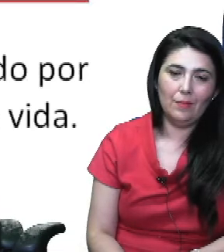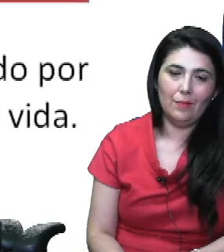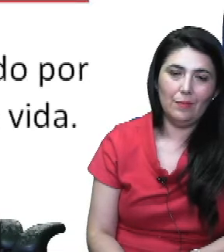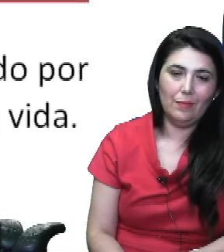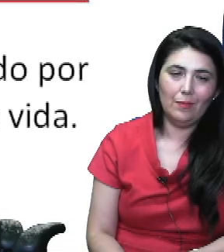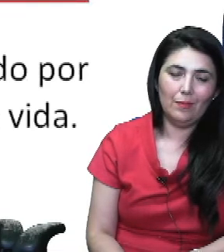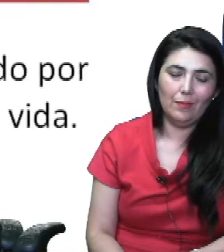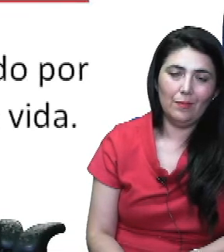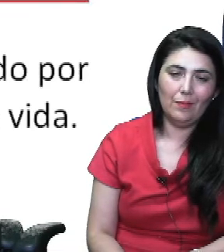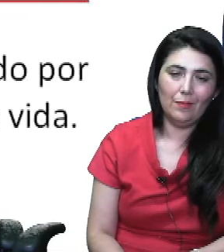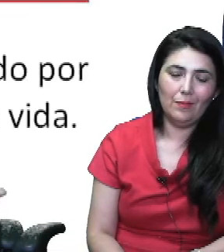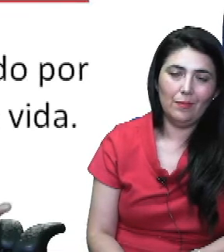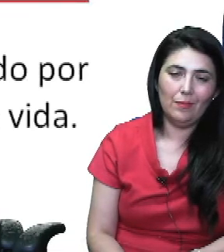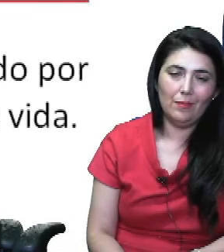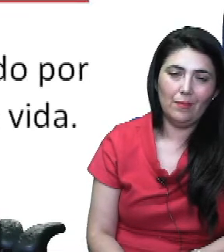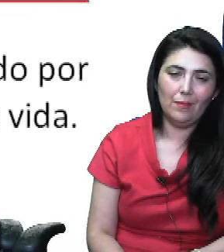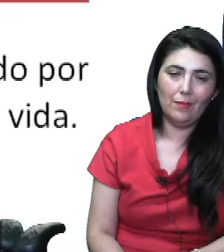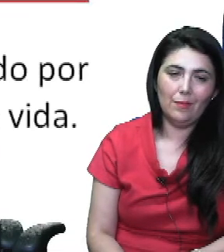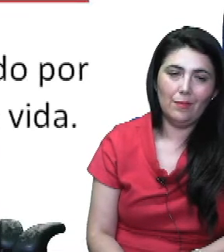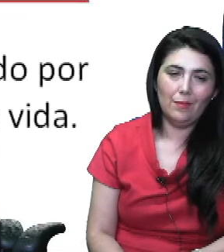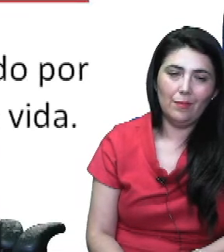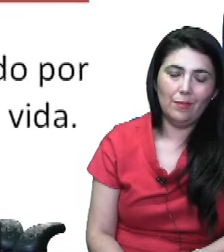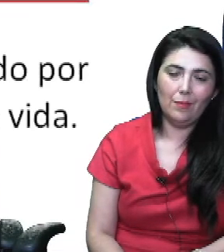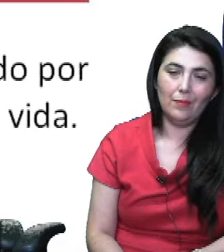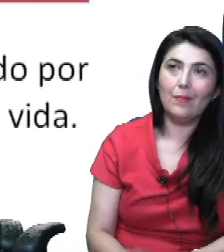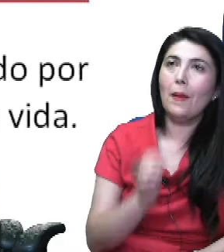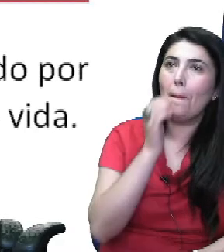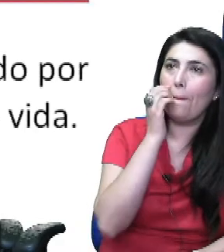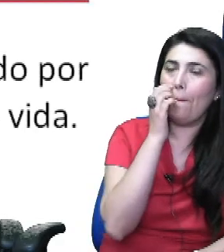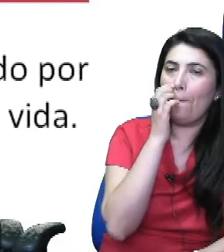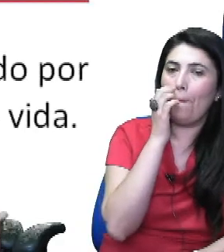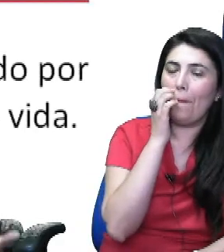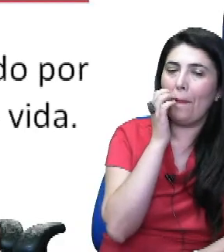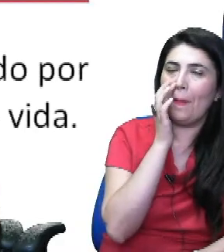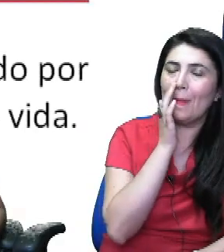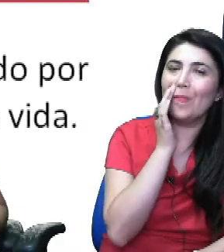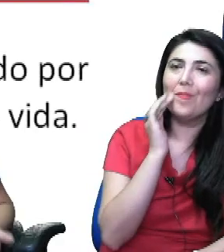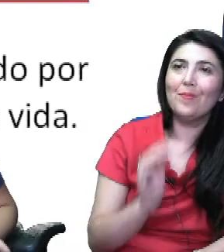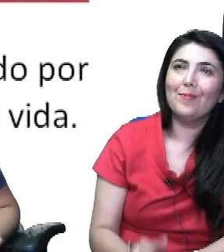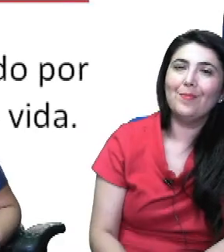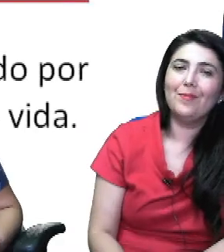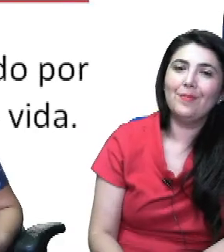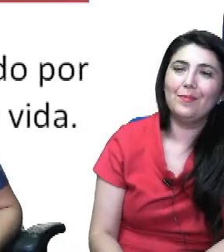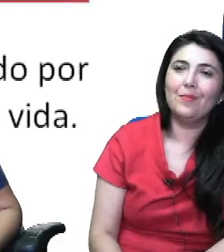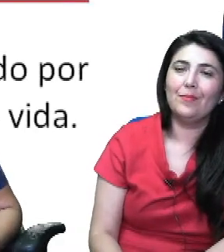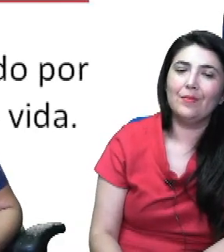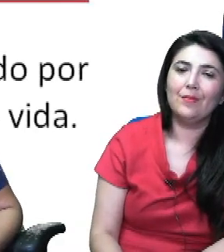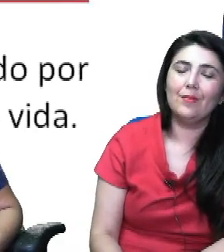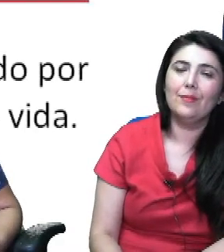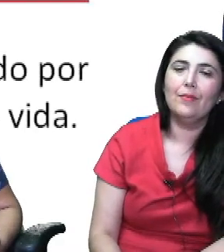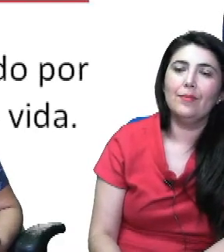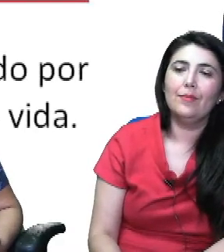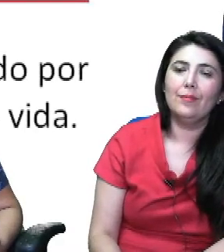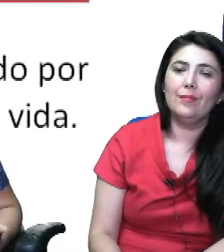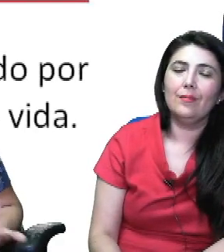varios meses de ocurrido el evento y de mantener un funcionamiento relativamente normal, ¿cierto? Y al